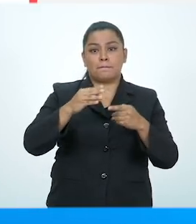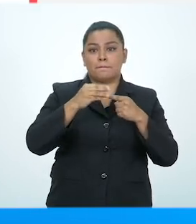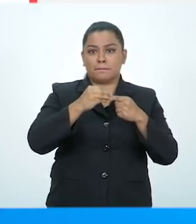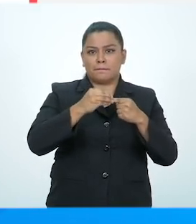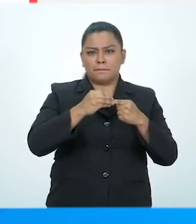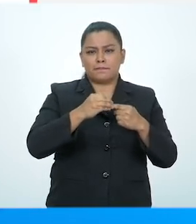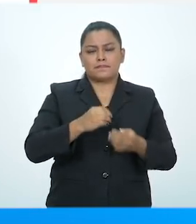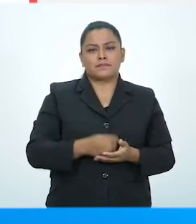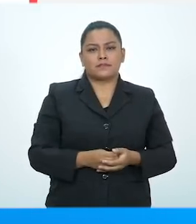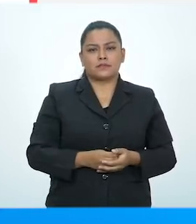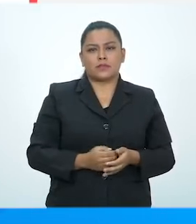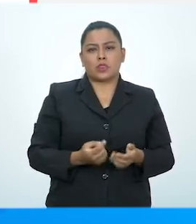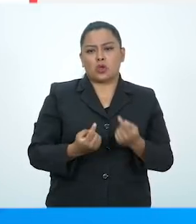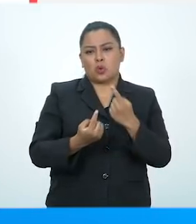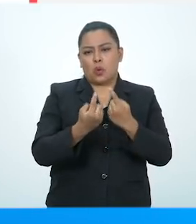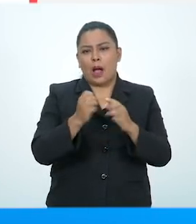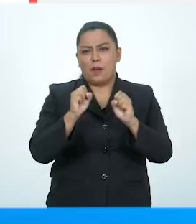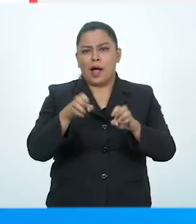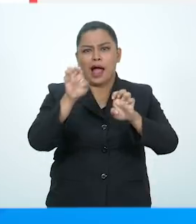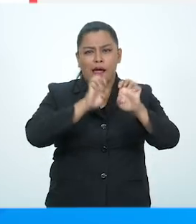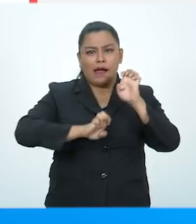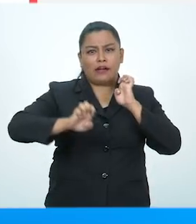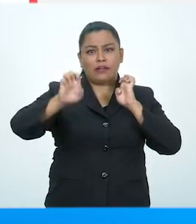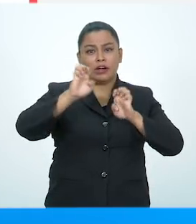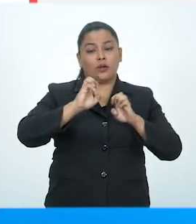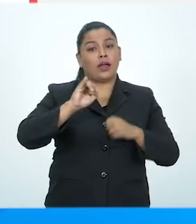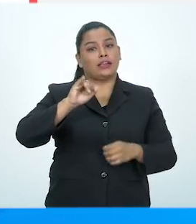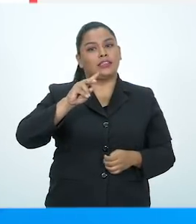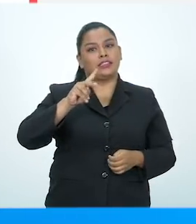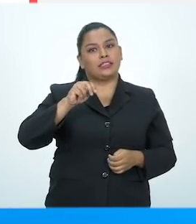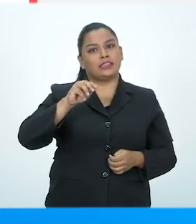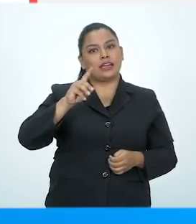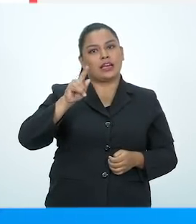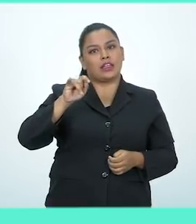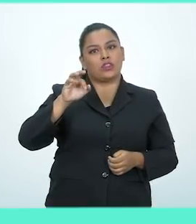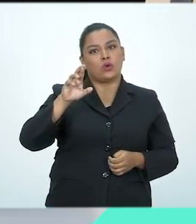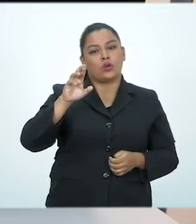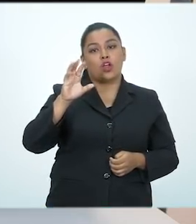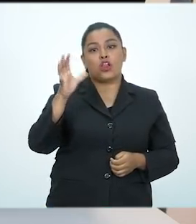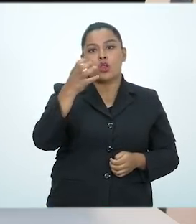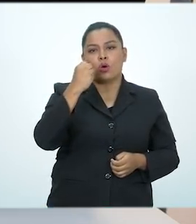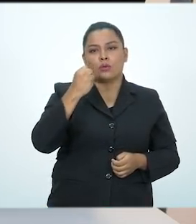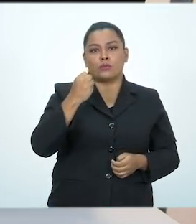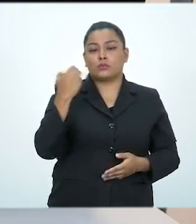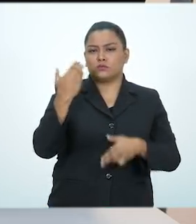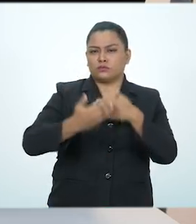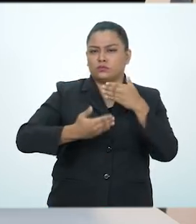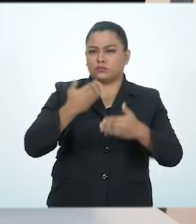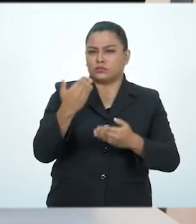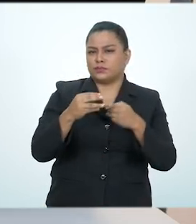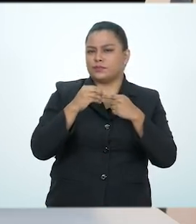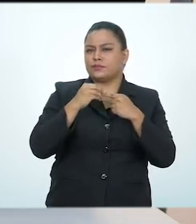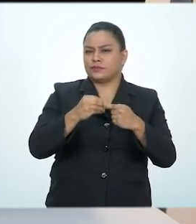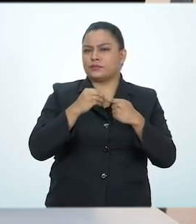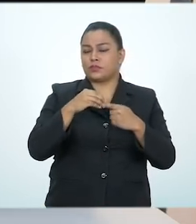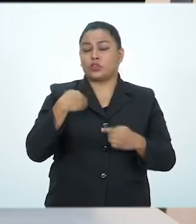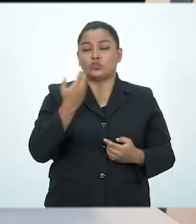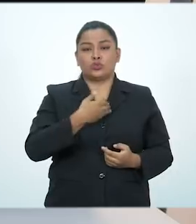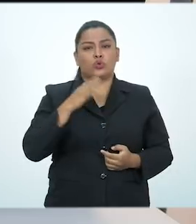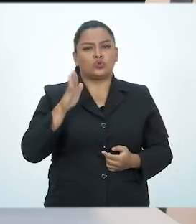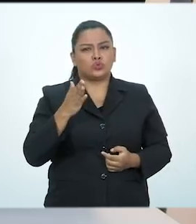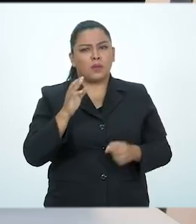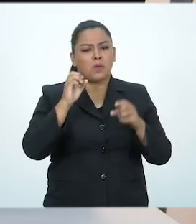procedimientos específicos con los que se ha evaluado este indicador de logro. Los procedimientos específicos